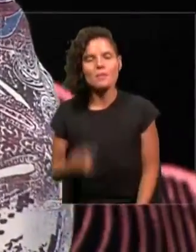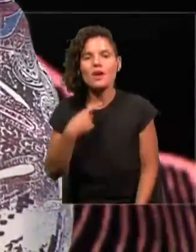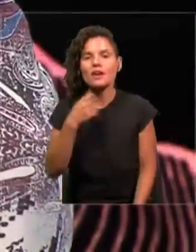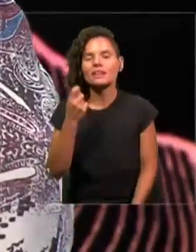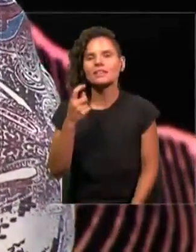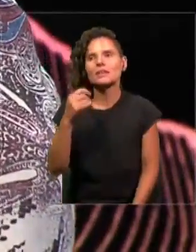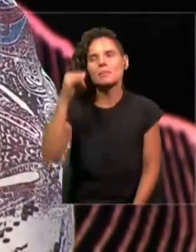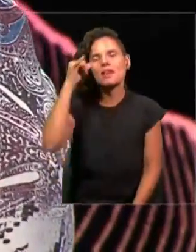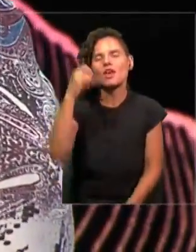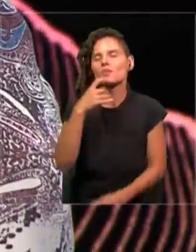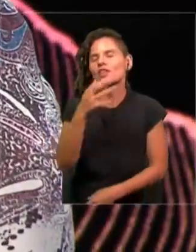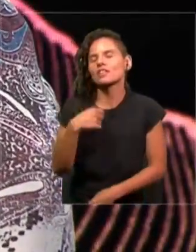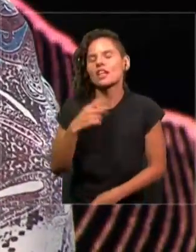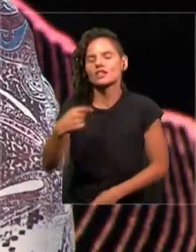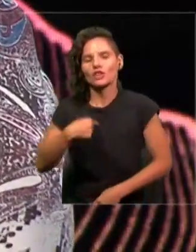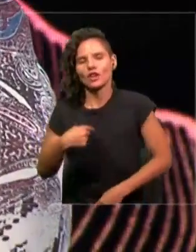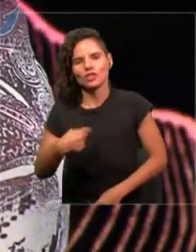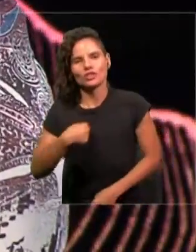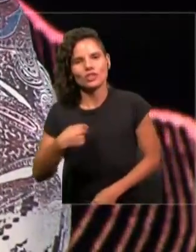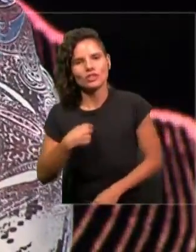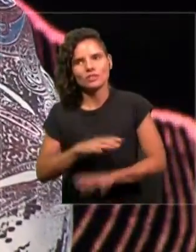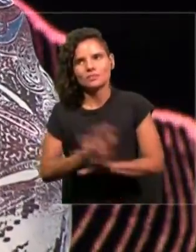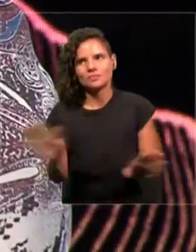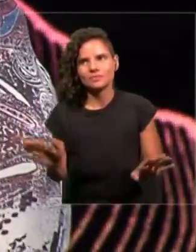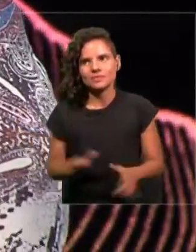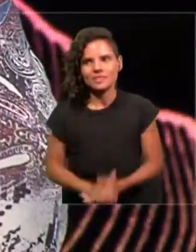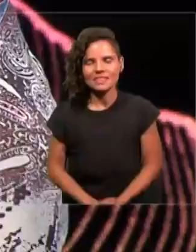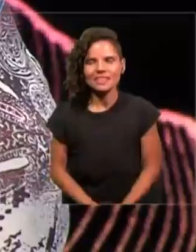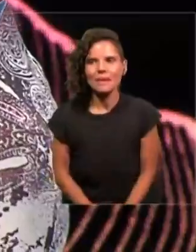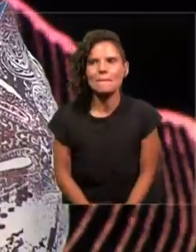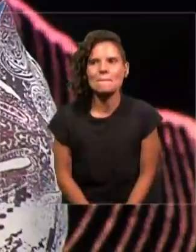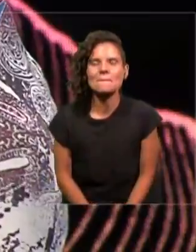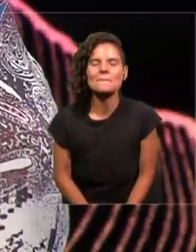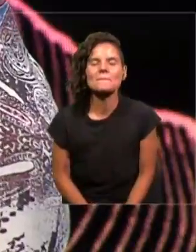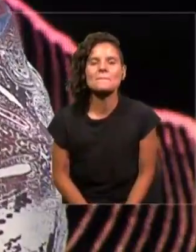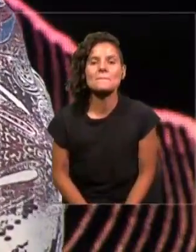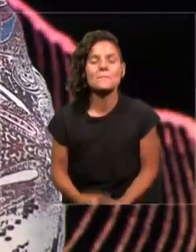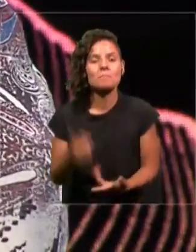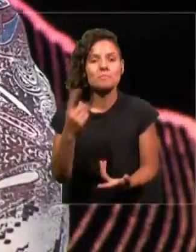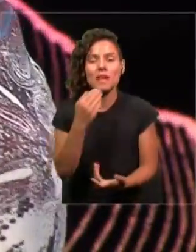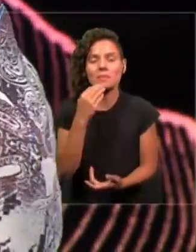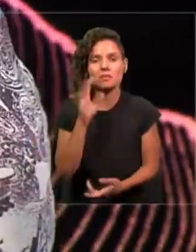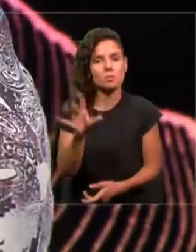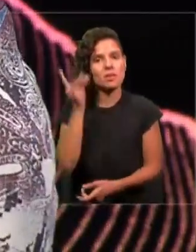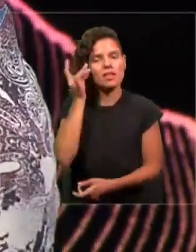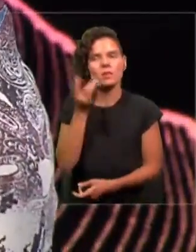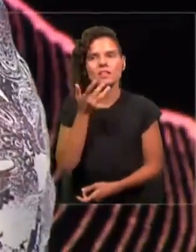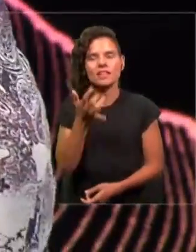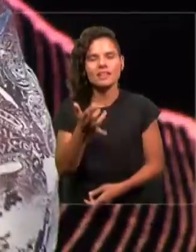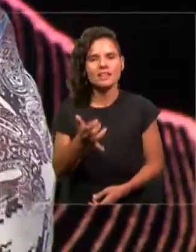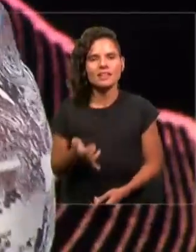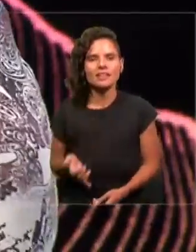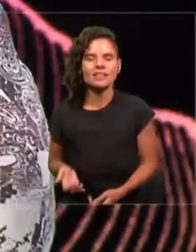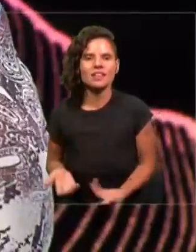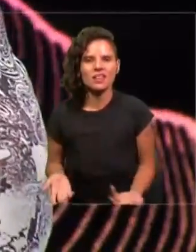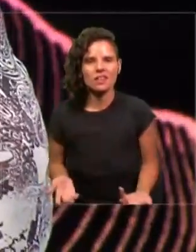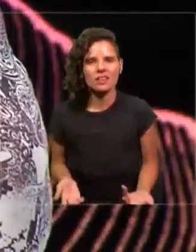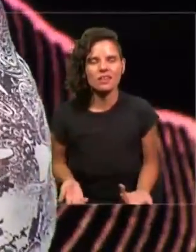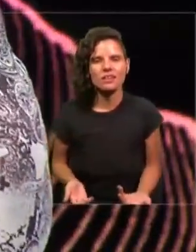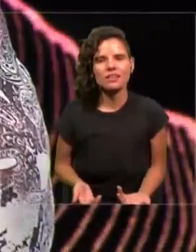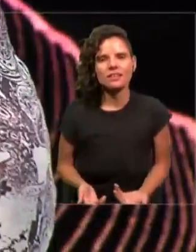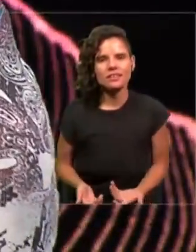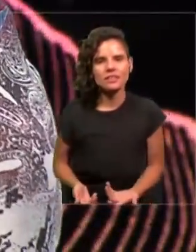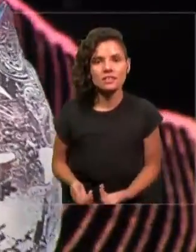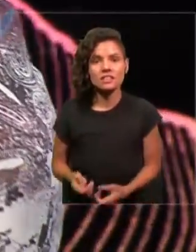esta autorreferencia que ni pensaba, pero también me doy cuenta de que 70